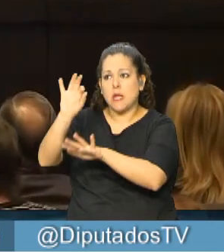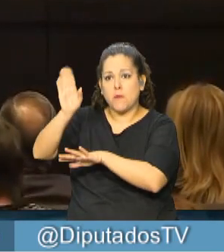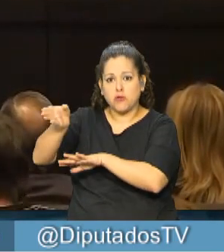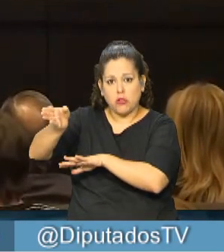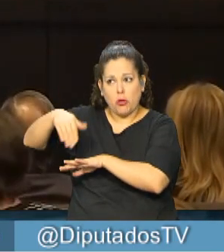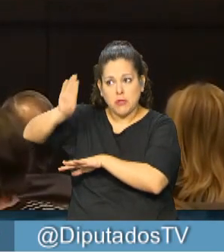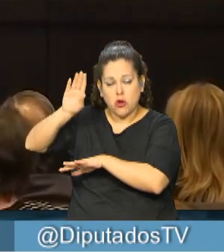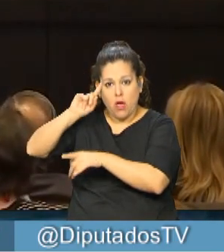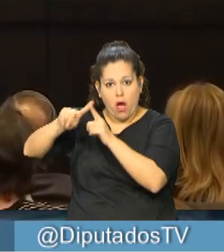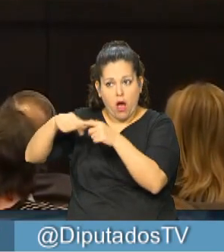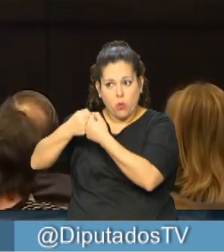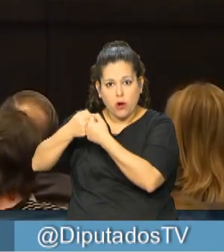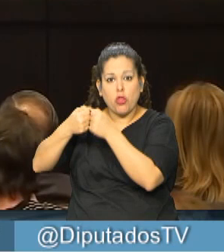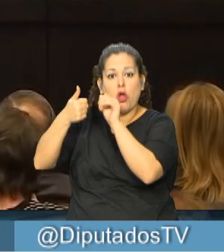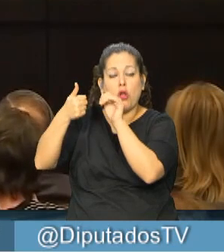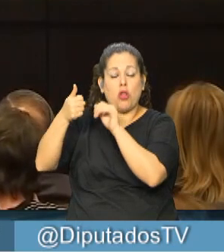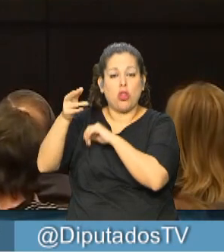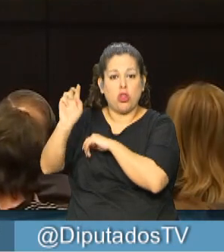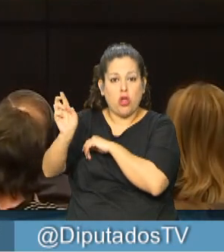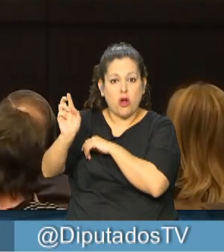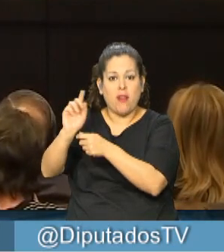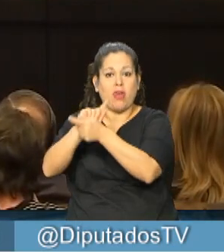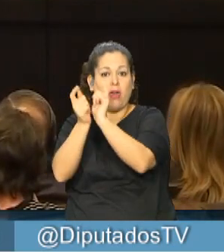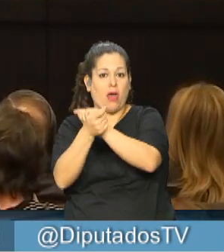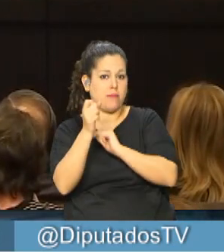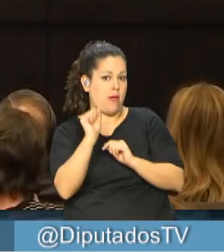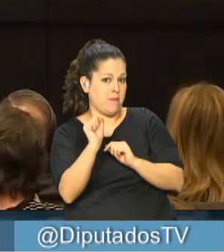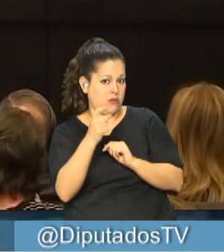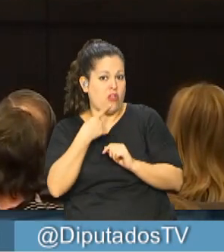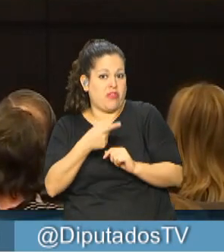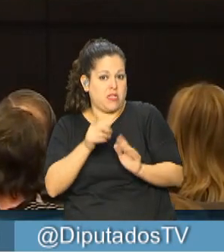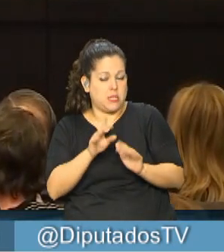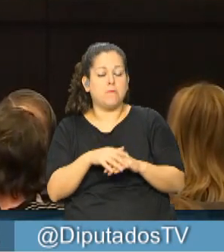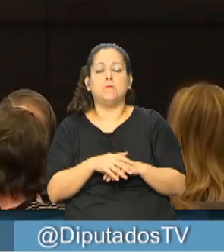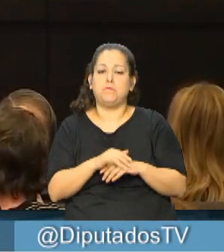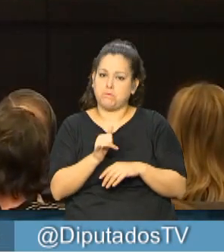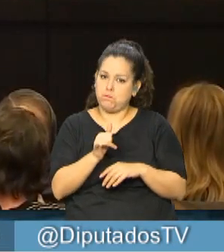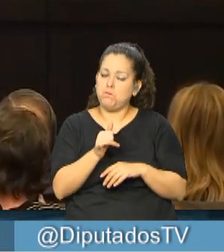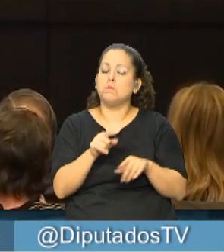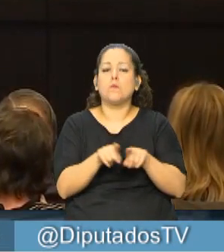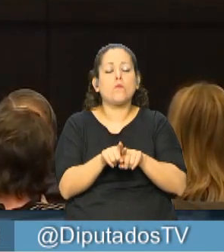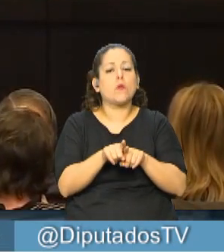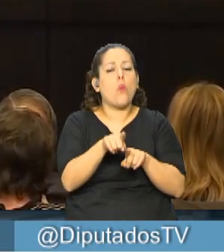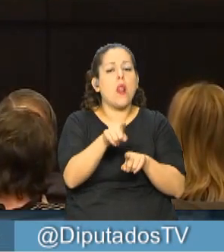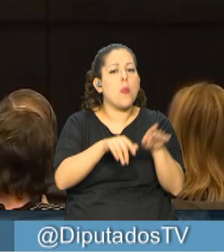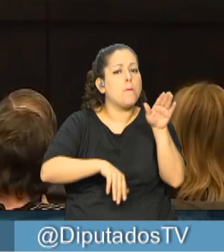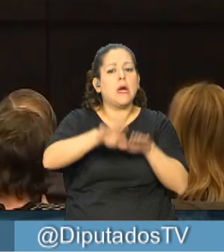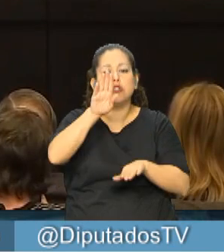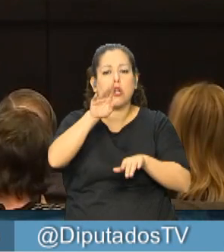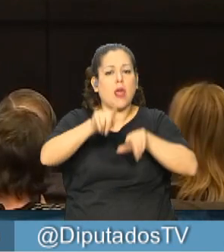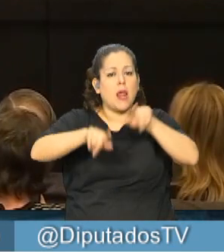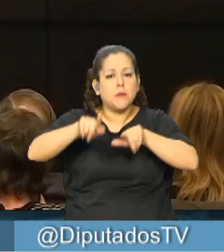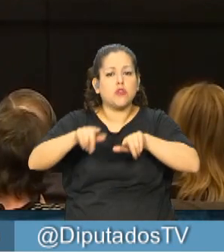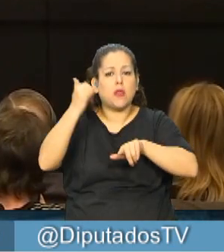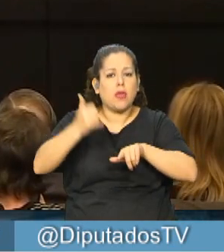de acuerdo. Sí, dice eso. Tiene que ver específicamente con articular con las mayorías de los tenedores